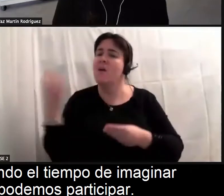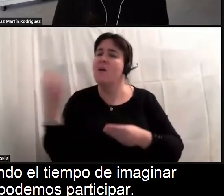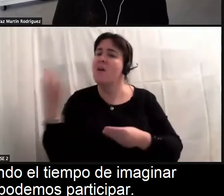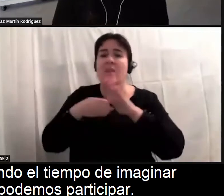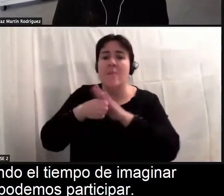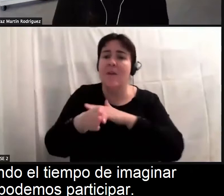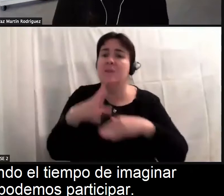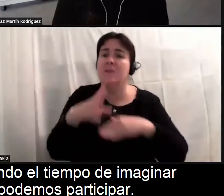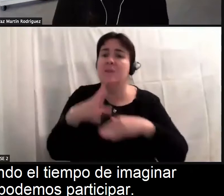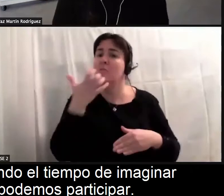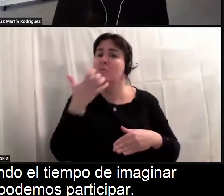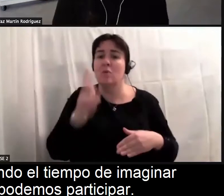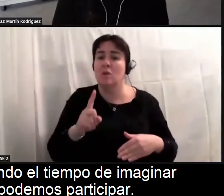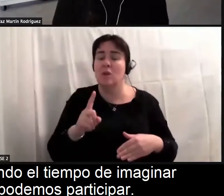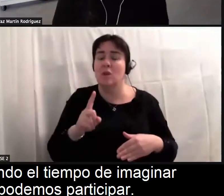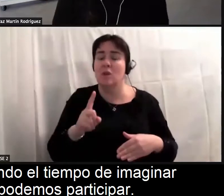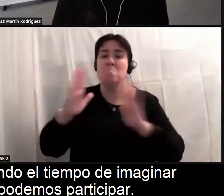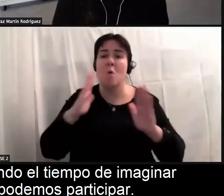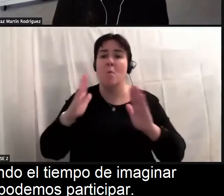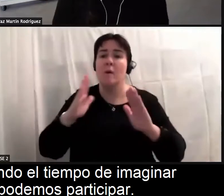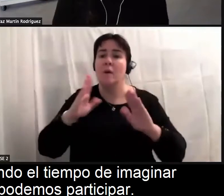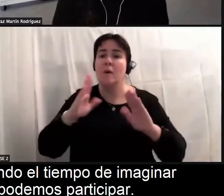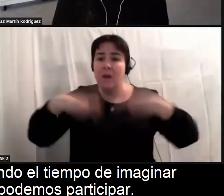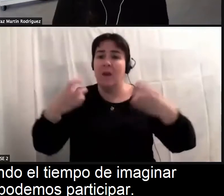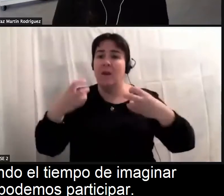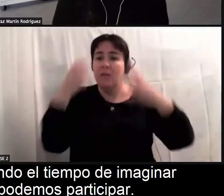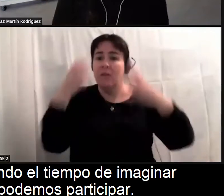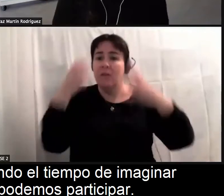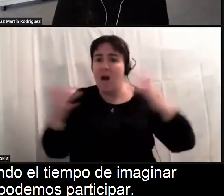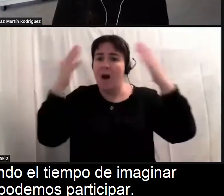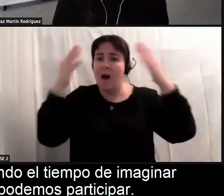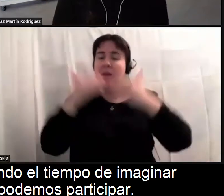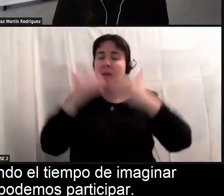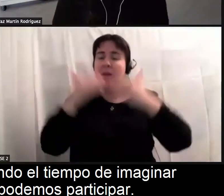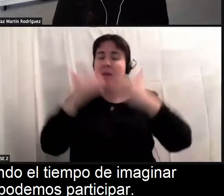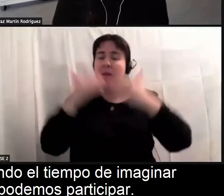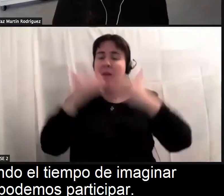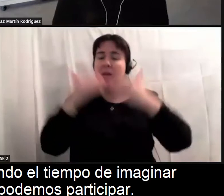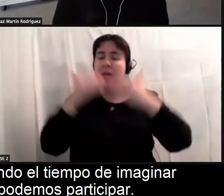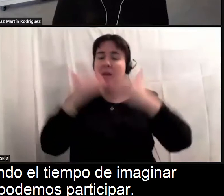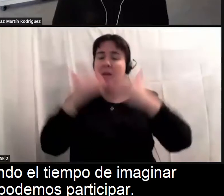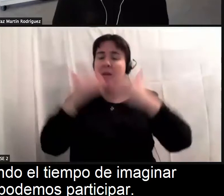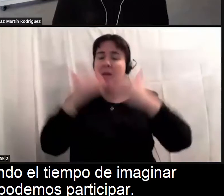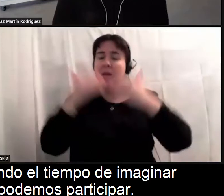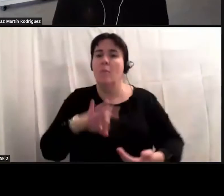reiniciar y de reimaginar el futuro donde todos podemos participar.